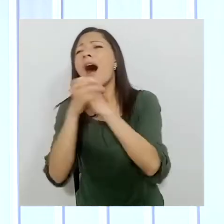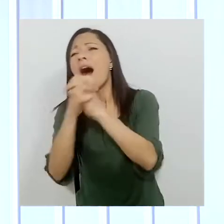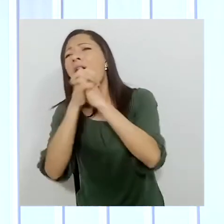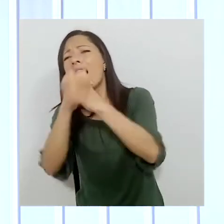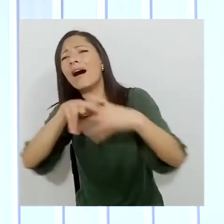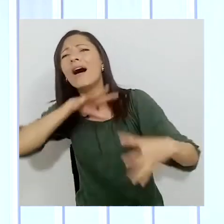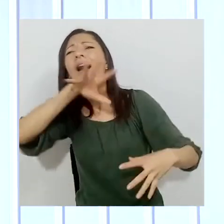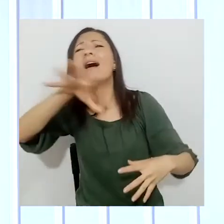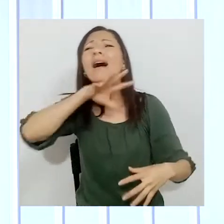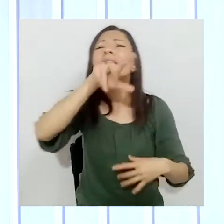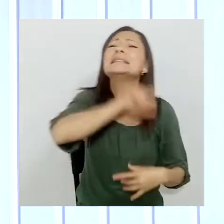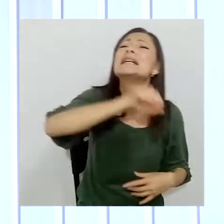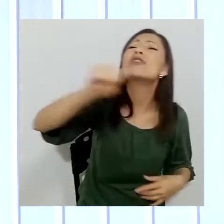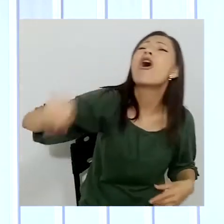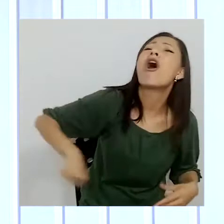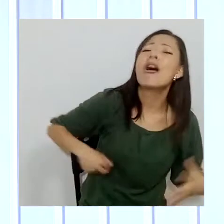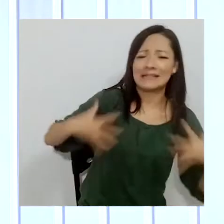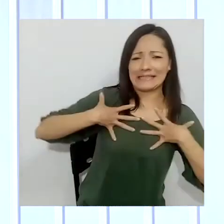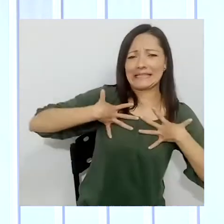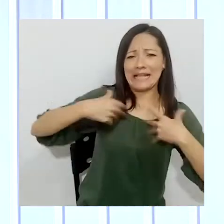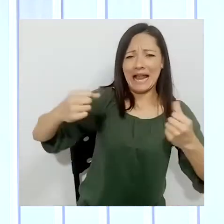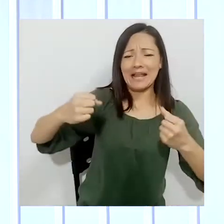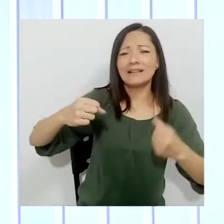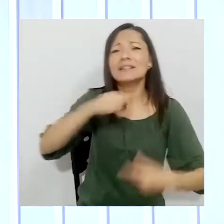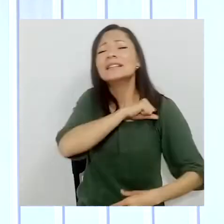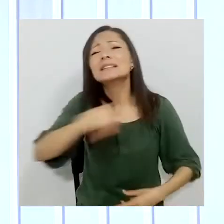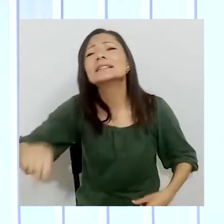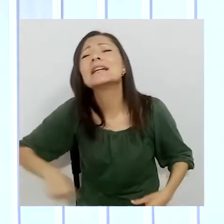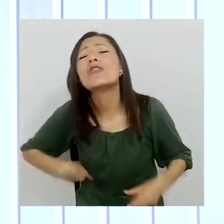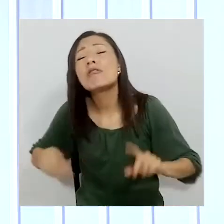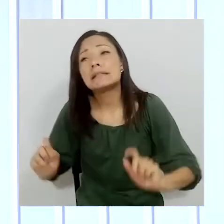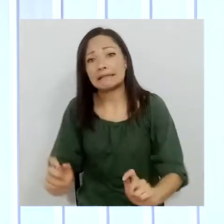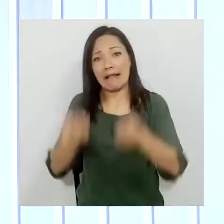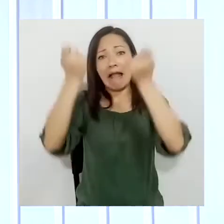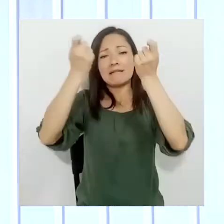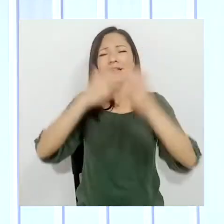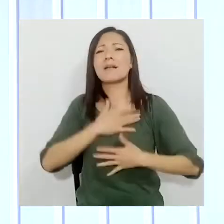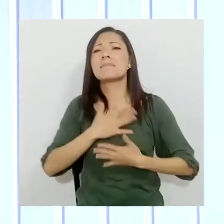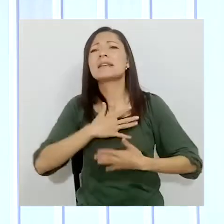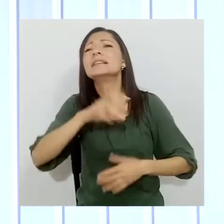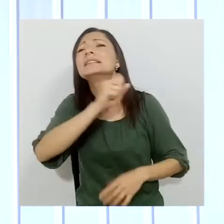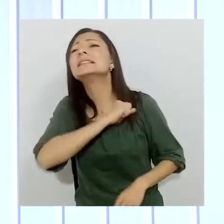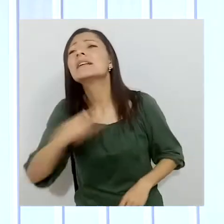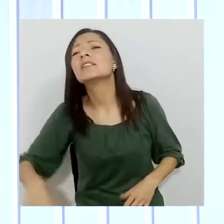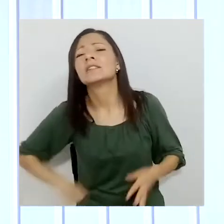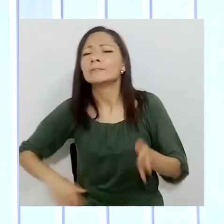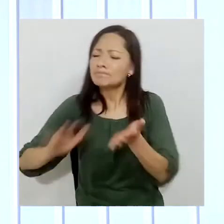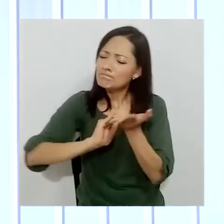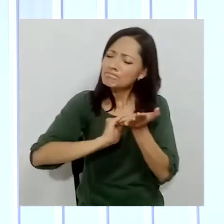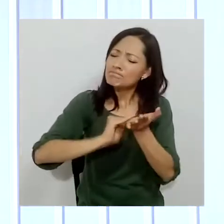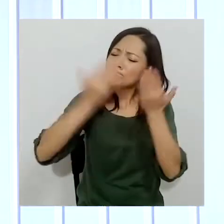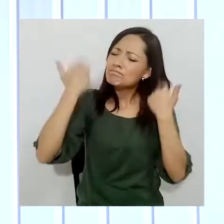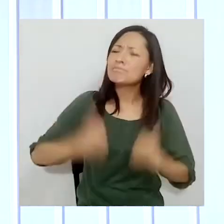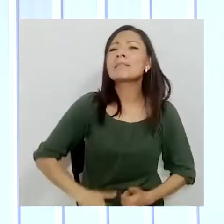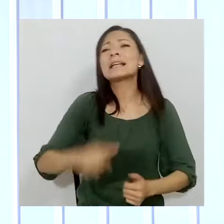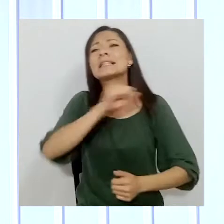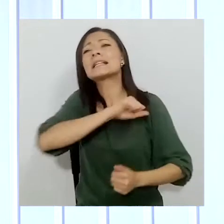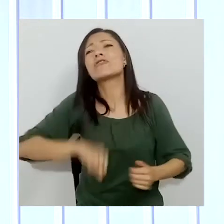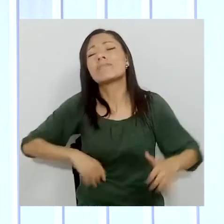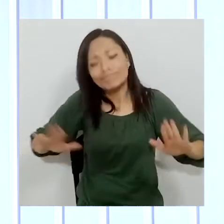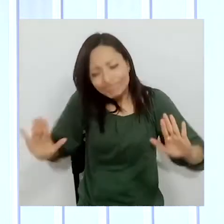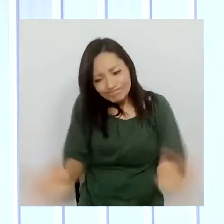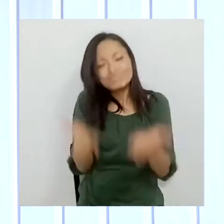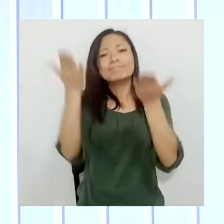favor, Señor, sáname. Señor, sálvame. Señor, restáurame.